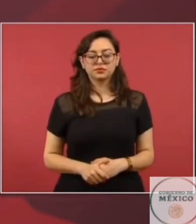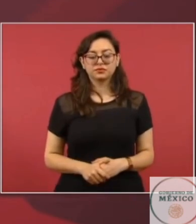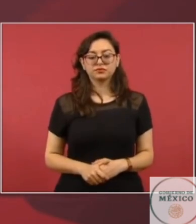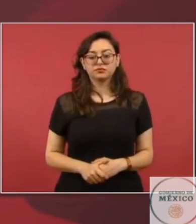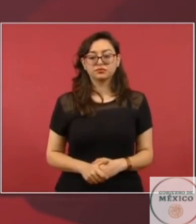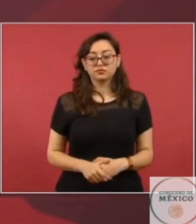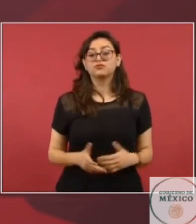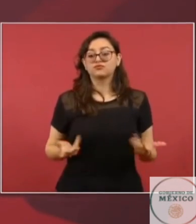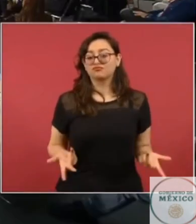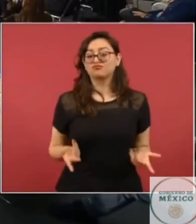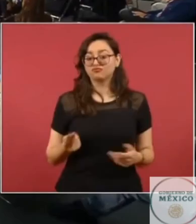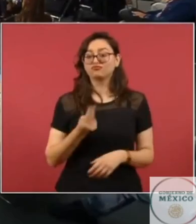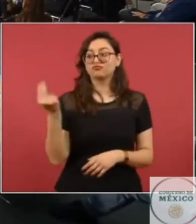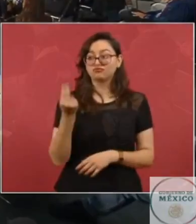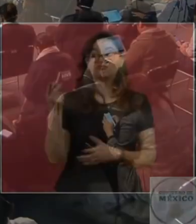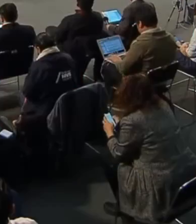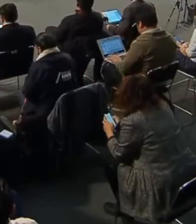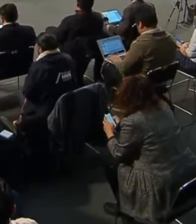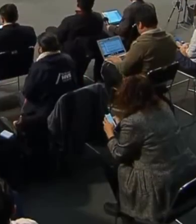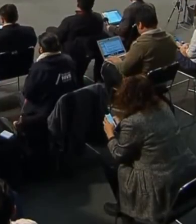se requieren ahí cambios